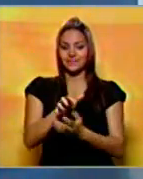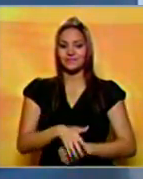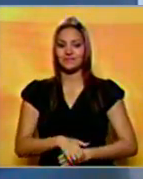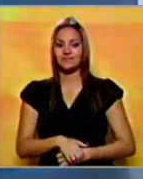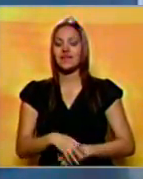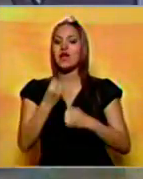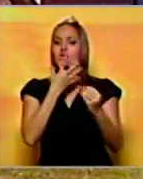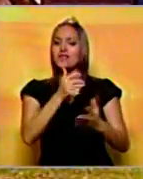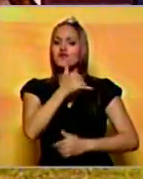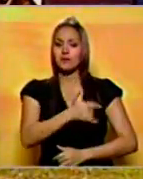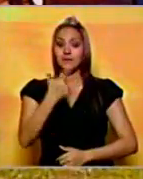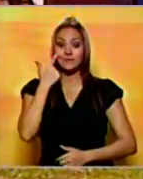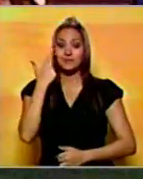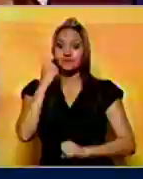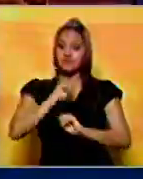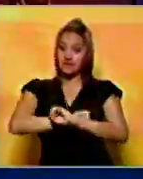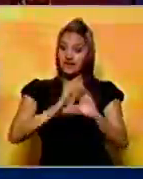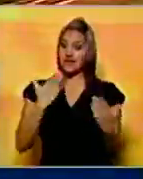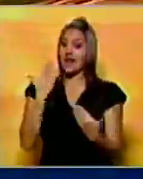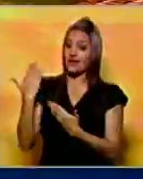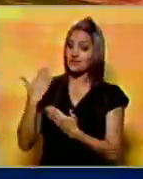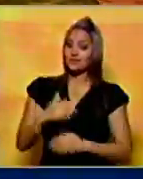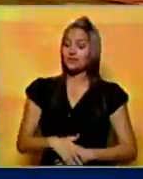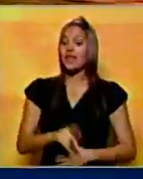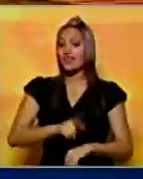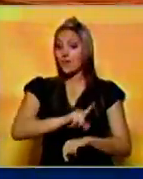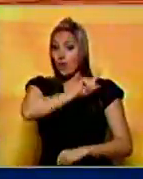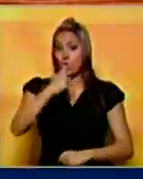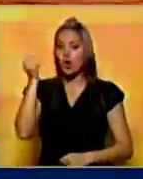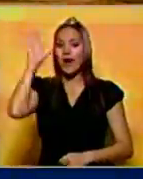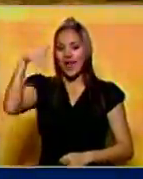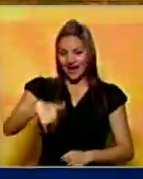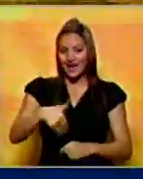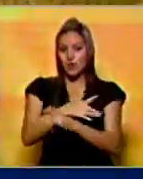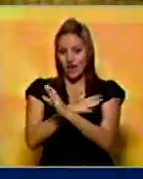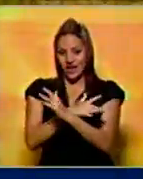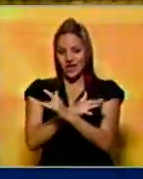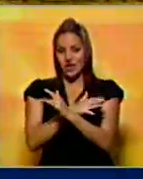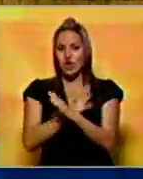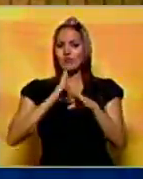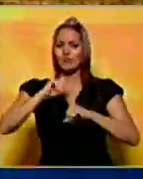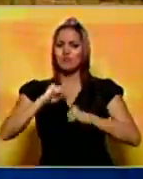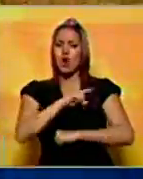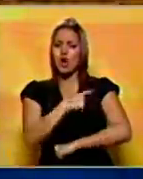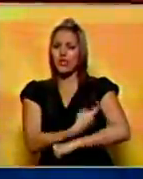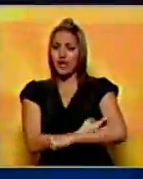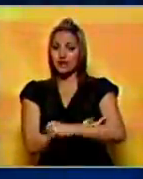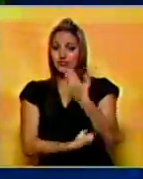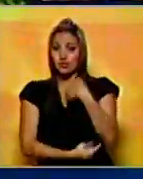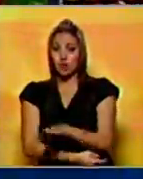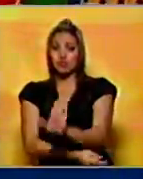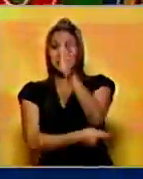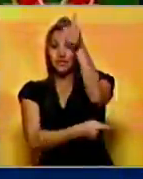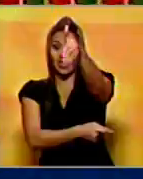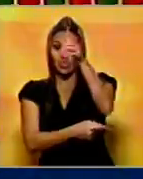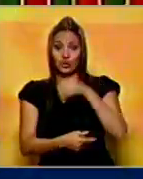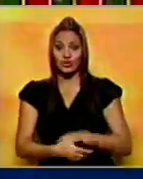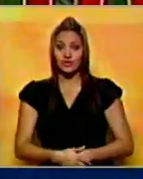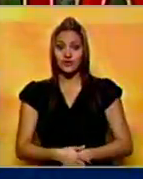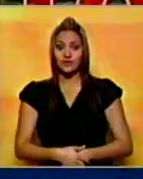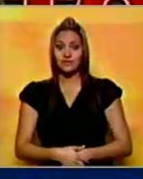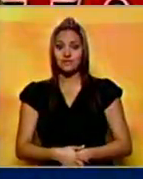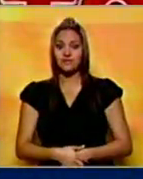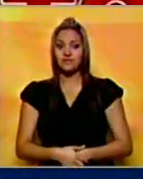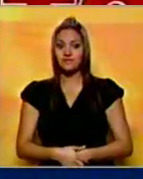vamos al estadio José Pérez Colmenares de la ciudad de Maracay. Primer inning y Joe Patterson descarga todo su poder por el jardín central para adelantar al